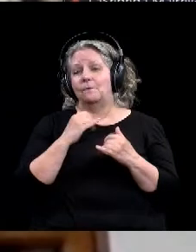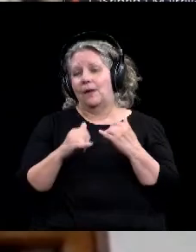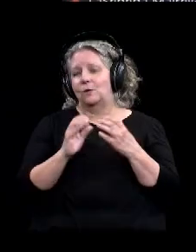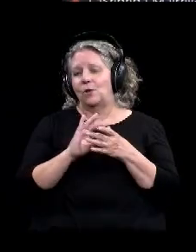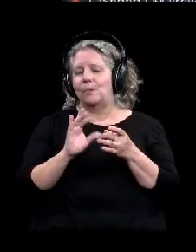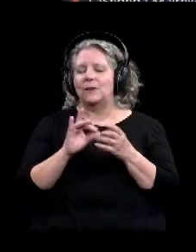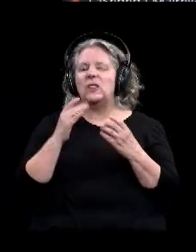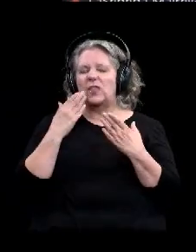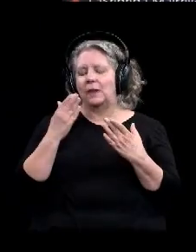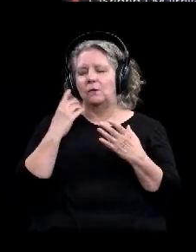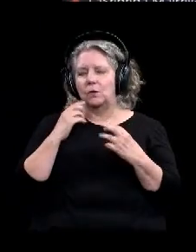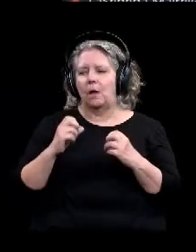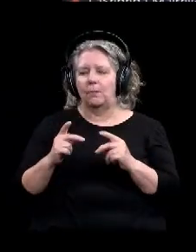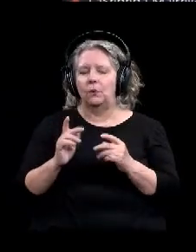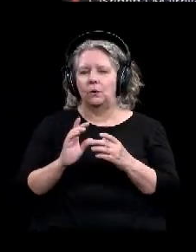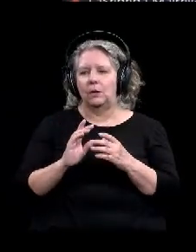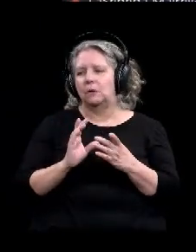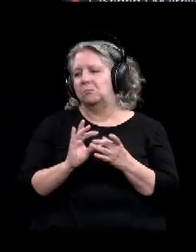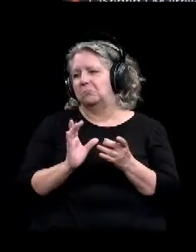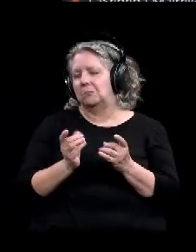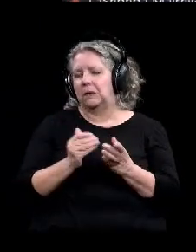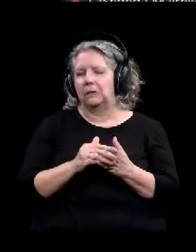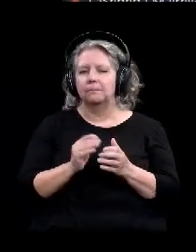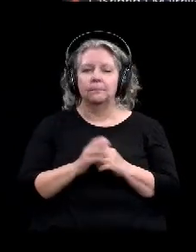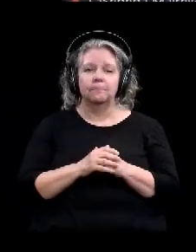gracias tractor craig